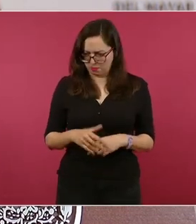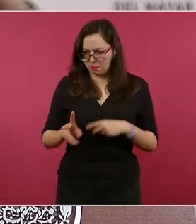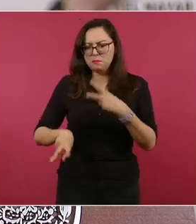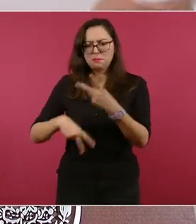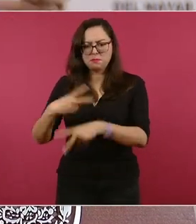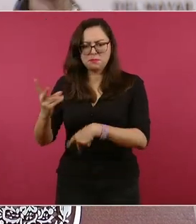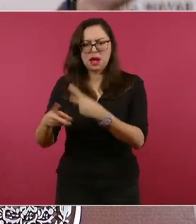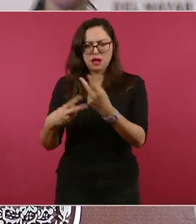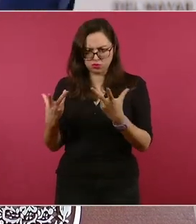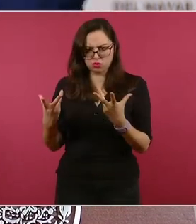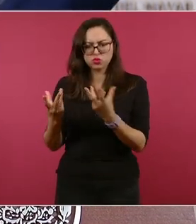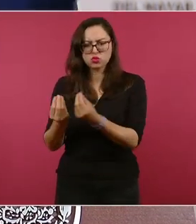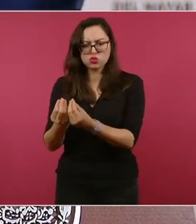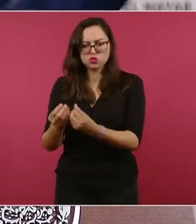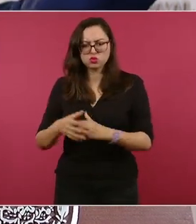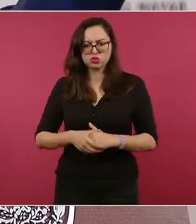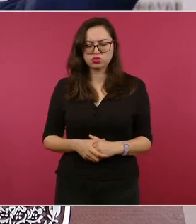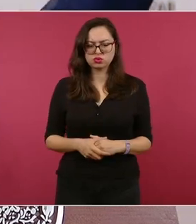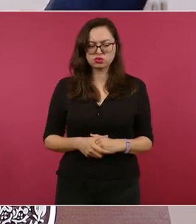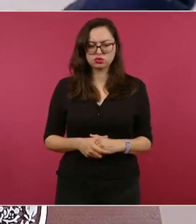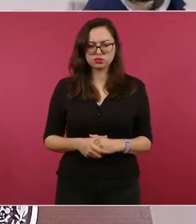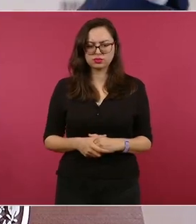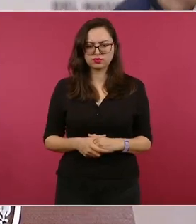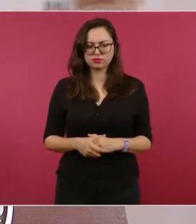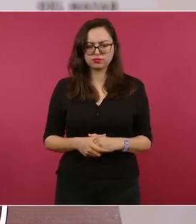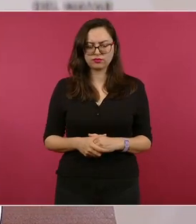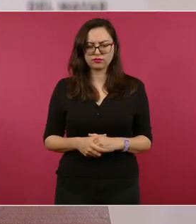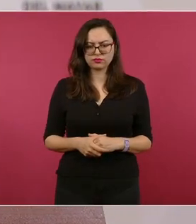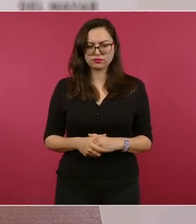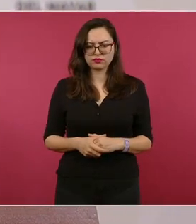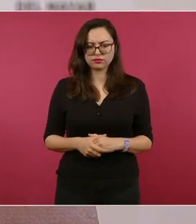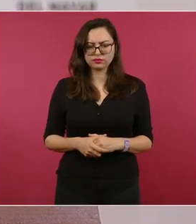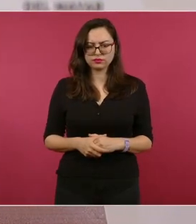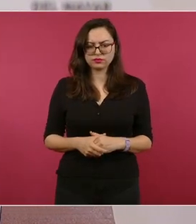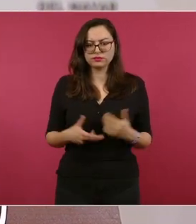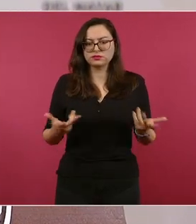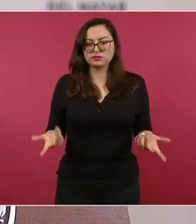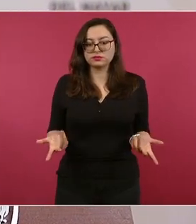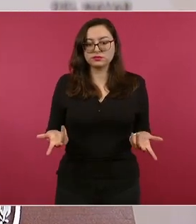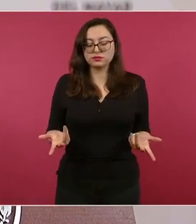Sí, no te van a llevar a donde nosotros queremos.